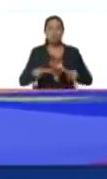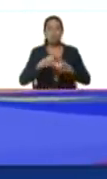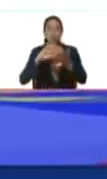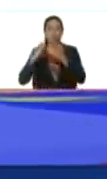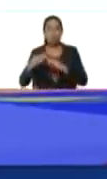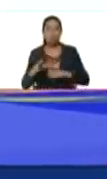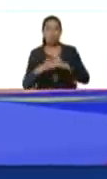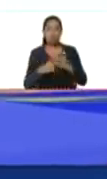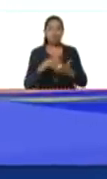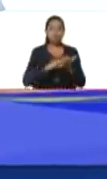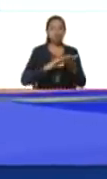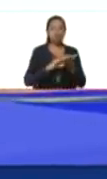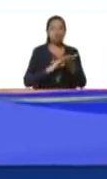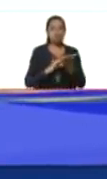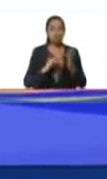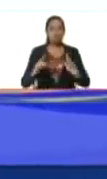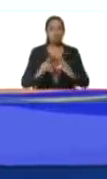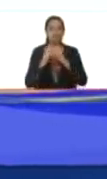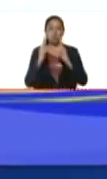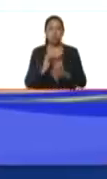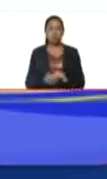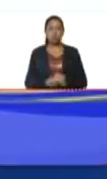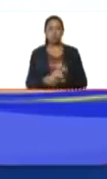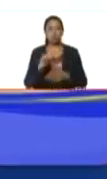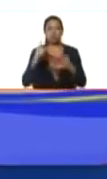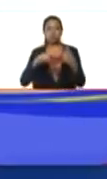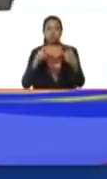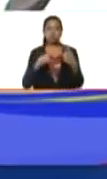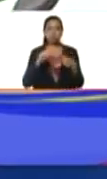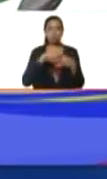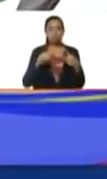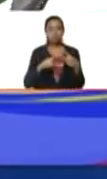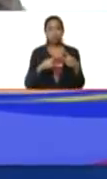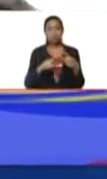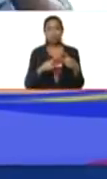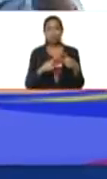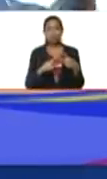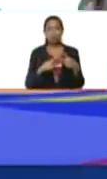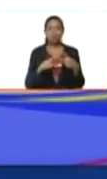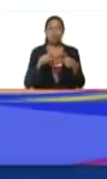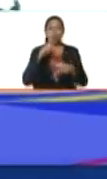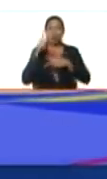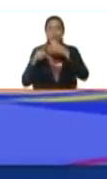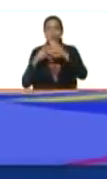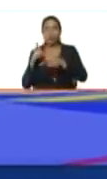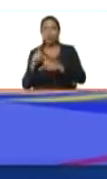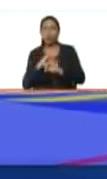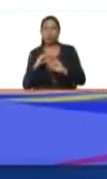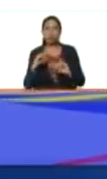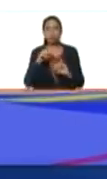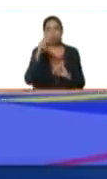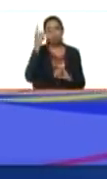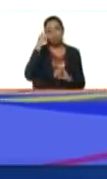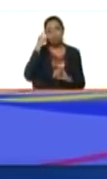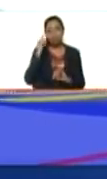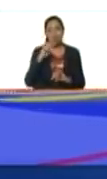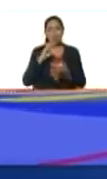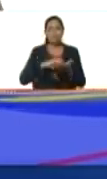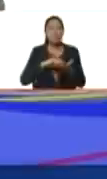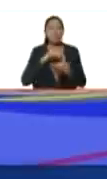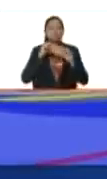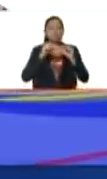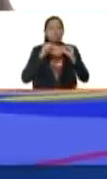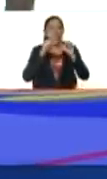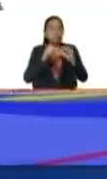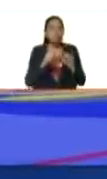comunitario recuperado para el encuentro. Luego quedan 2 presidentes, que son los geopolíticos. Eso, pues usted sabe, Miranda sigue trabajando